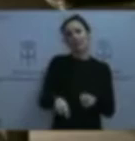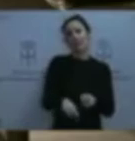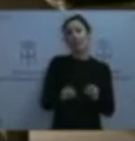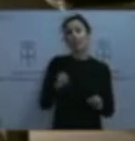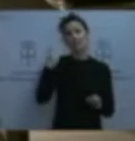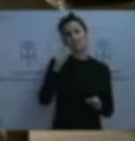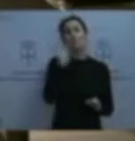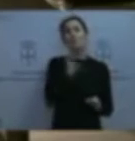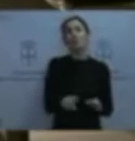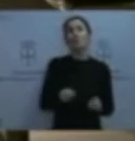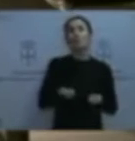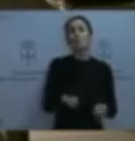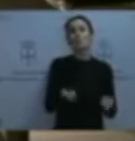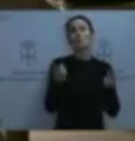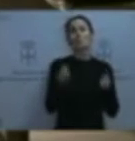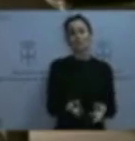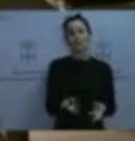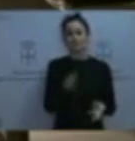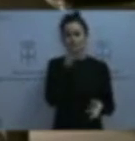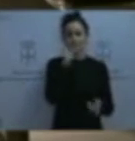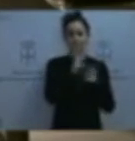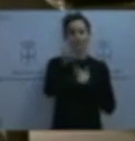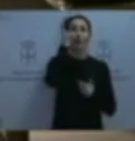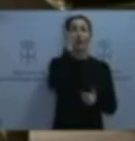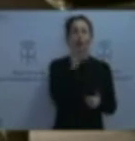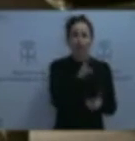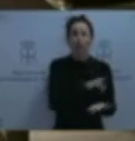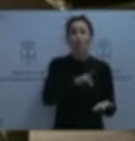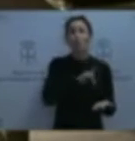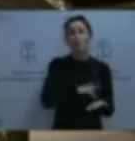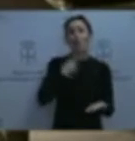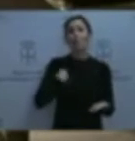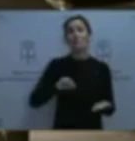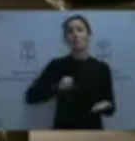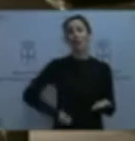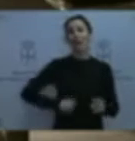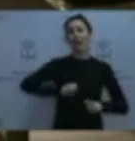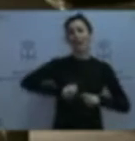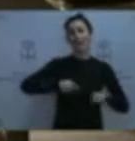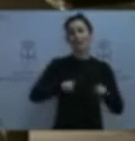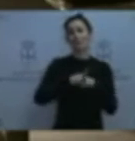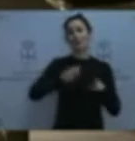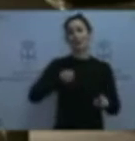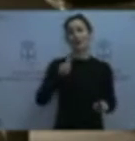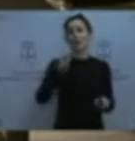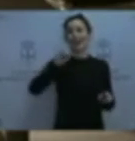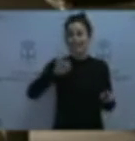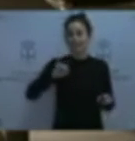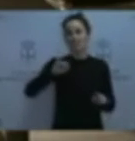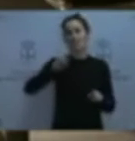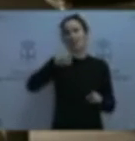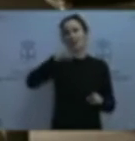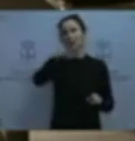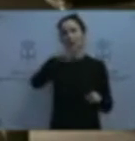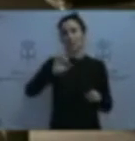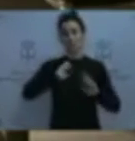la corrupción. Sabemos no solamente lo que cuestan los viajes lujosos de aquellos que, como Caunedo, tienen la suerte de tener unas tías que se llaman Aqua y Gest. Y sabemos también los hoteles